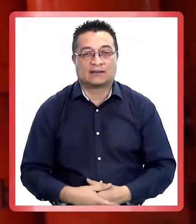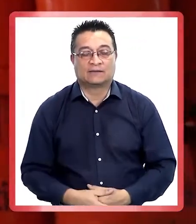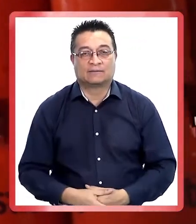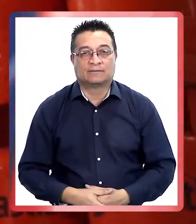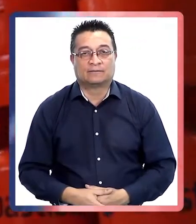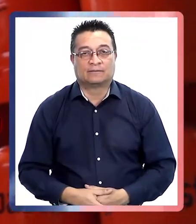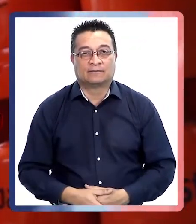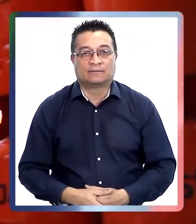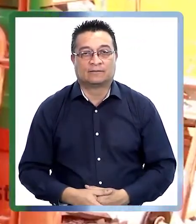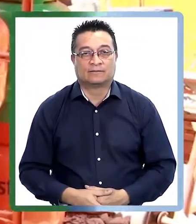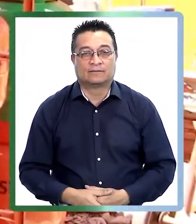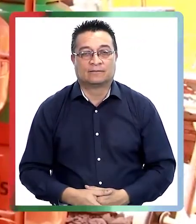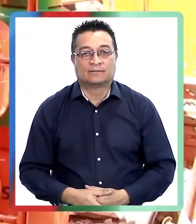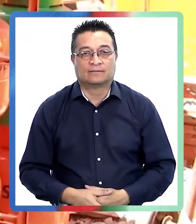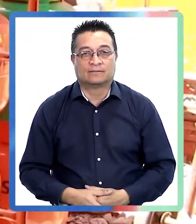Noticias.